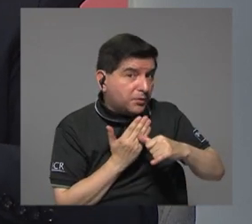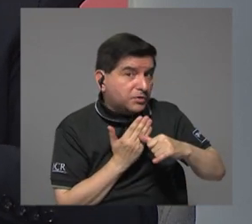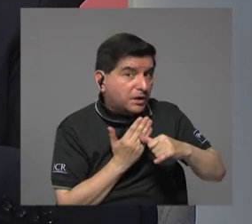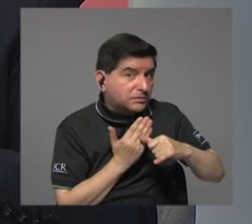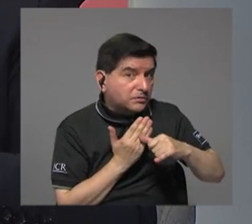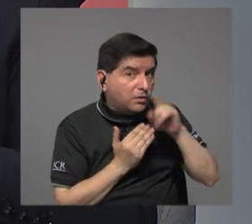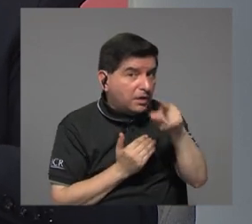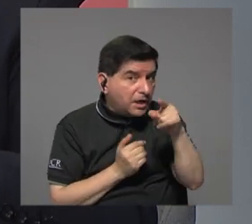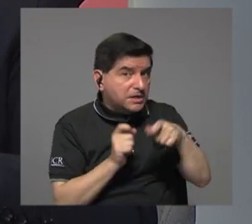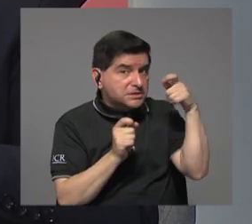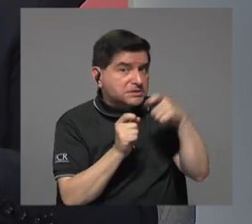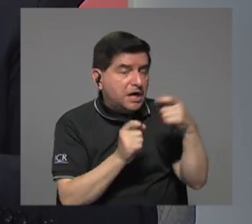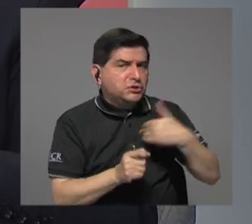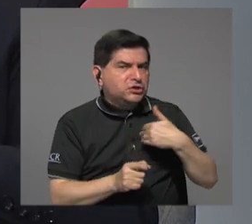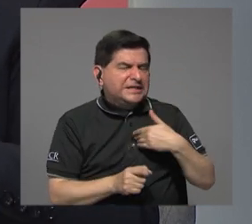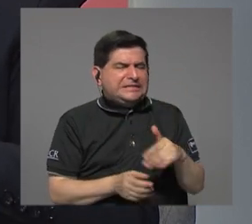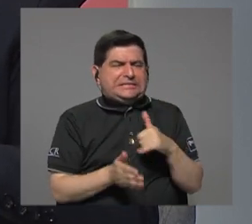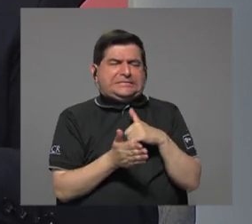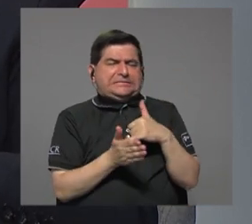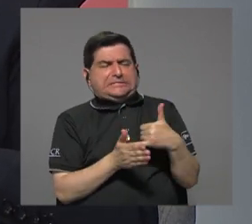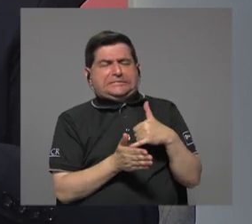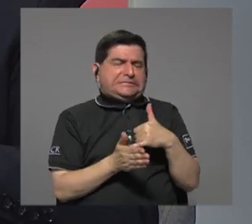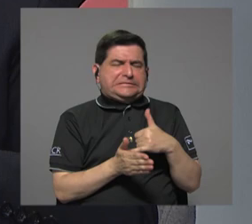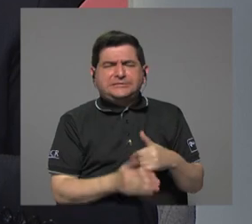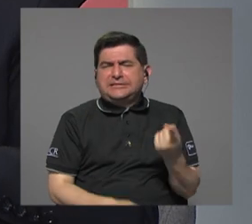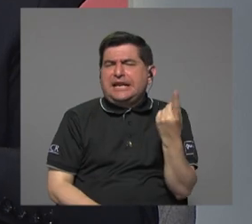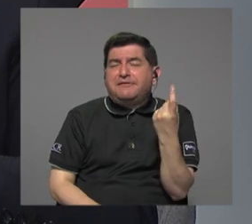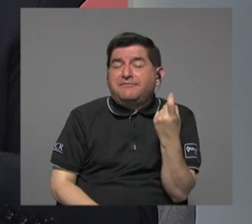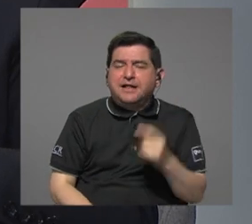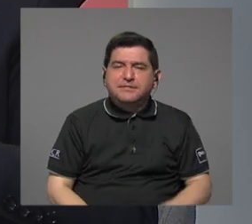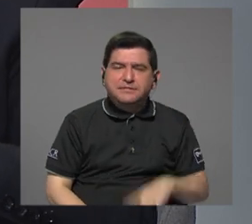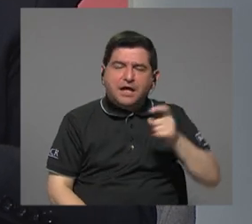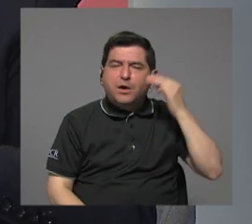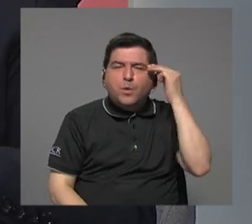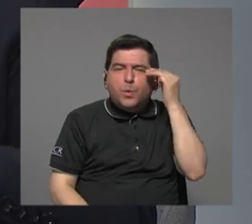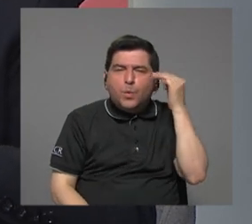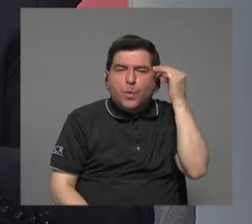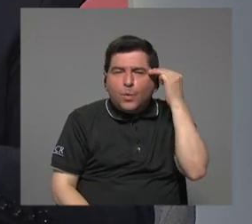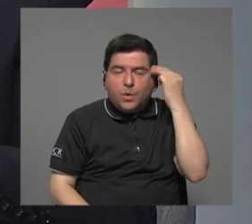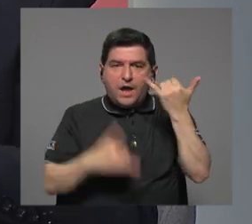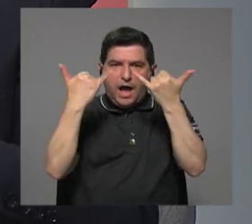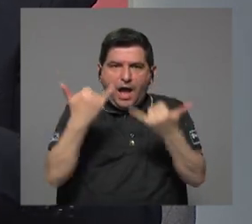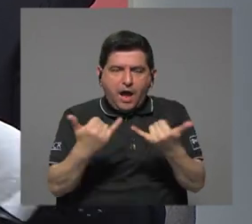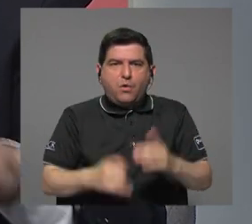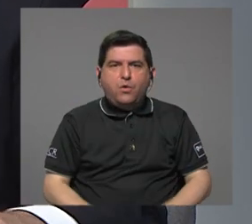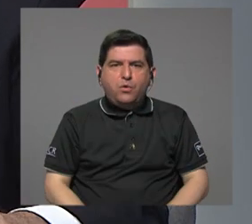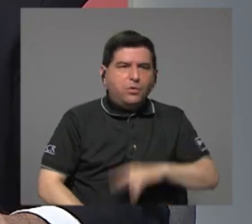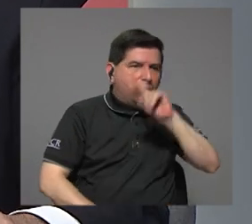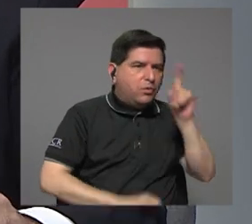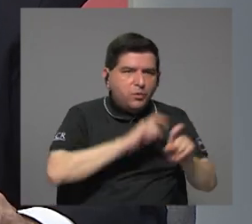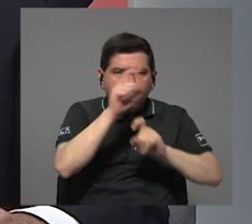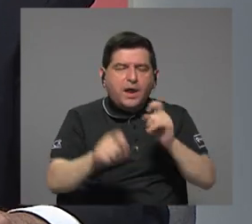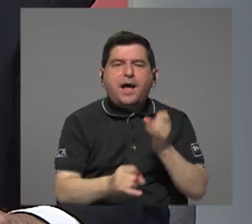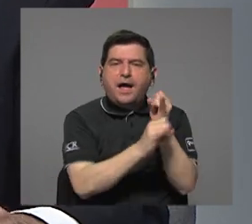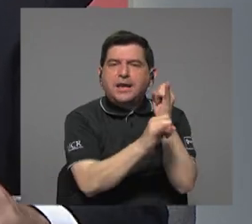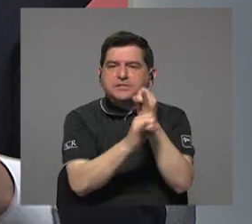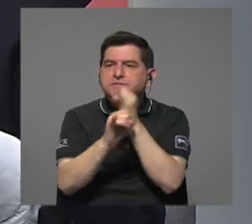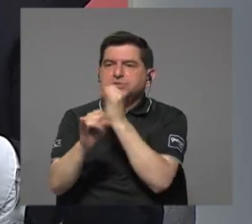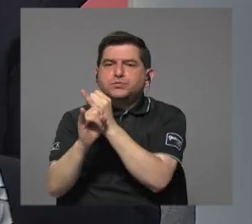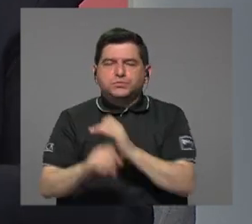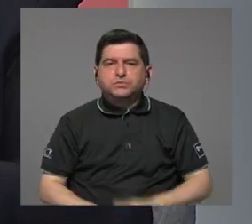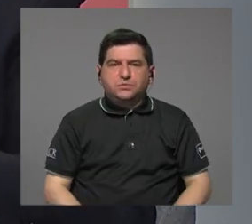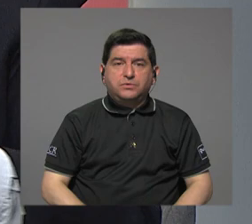tiene muchas falencias y que hay que meditarlo ahora que vengan las consultas de las instituciones